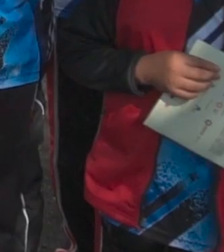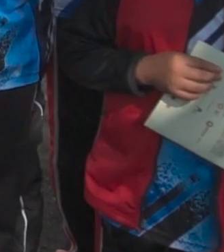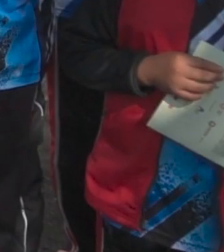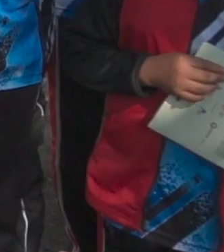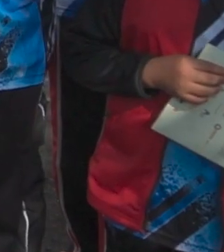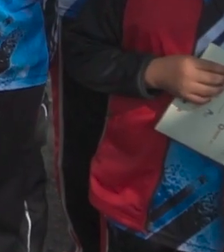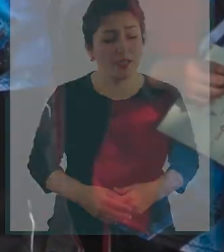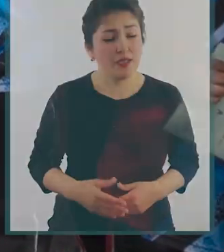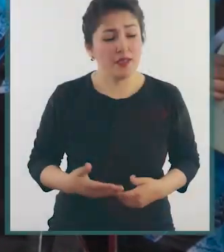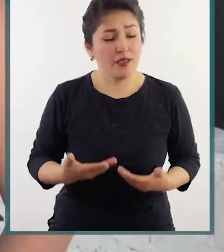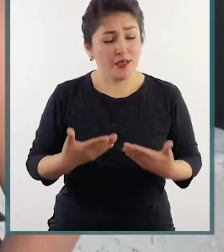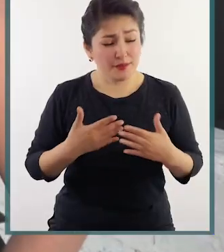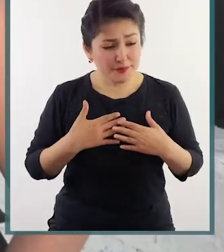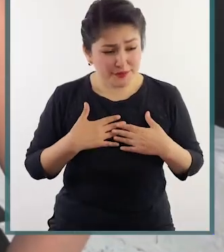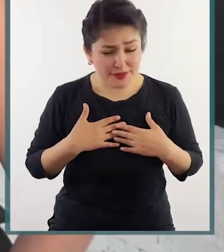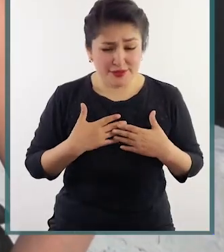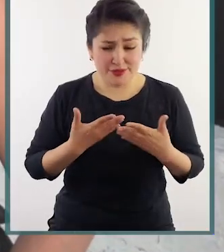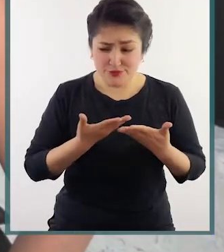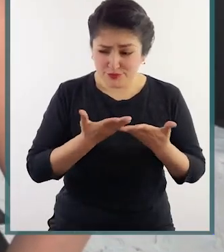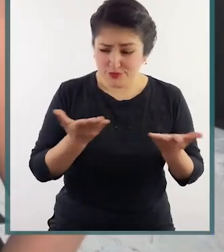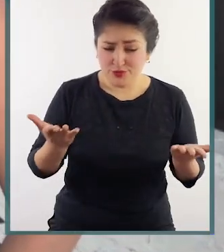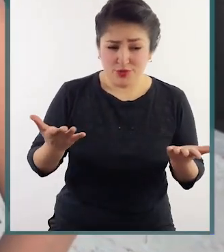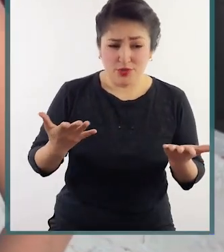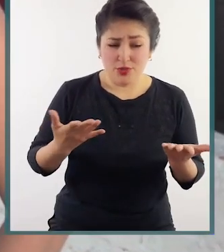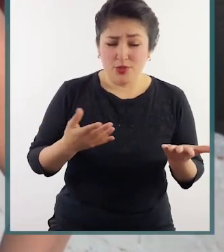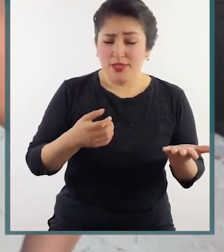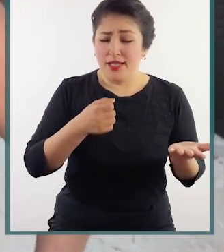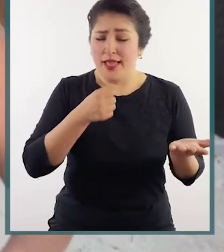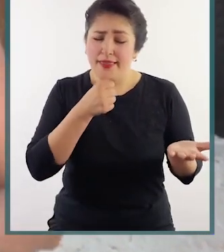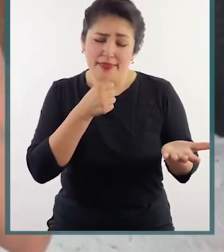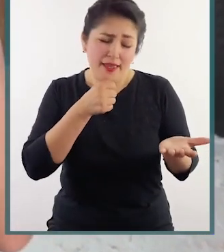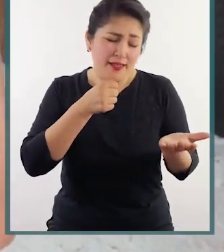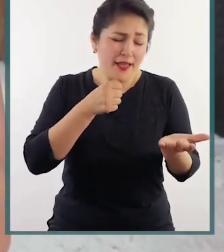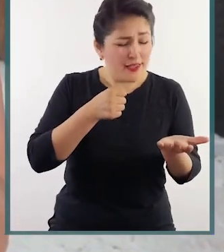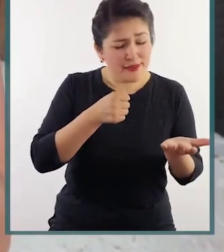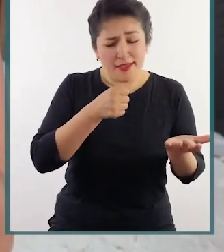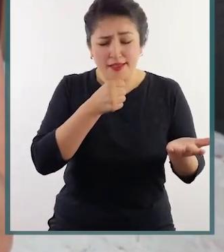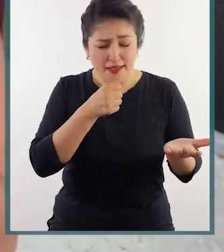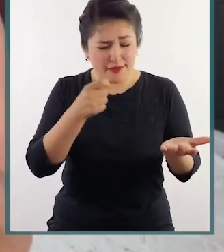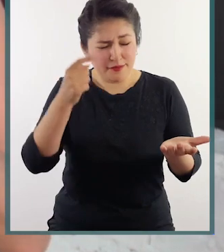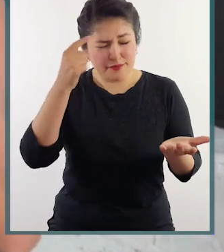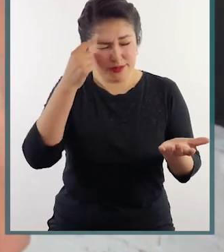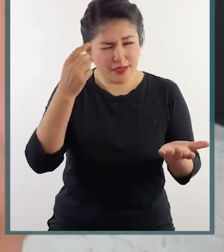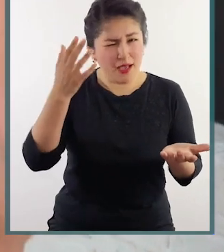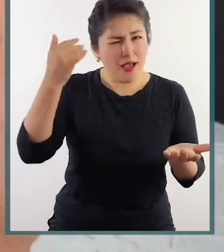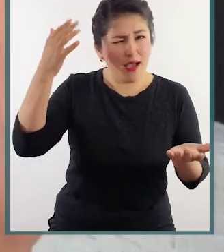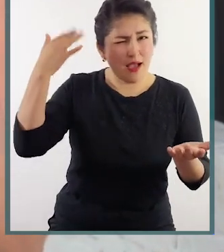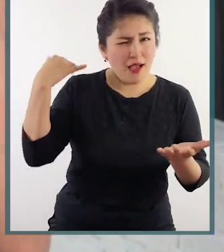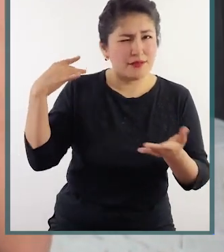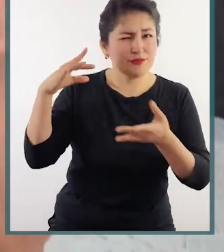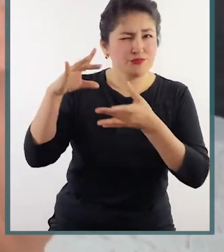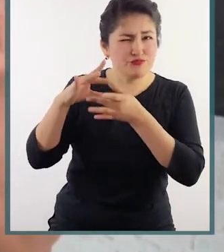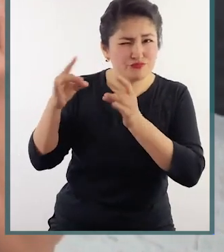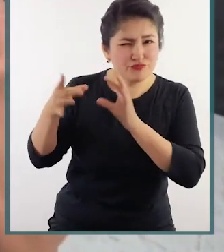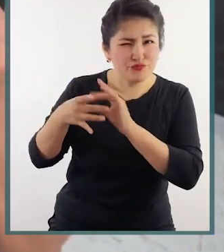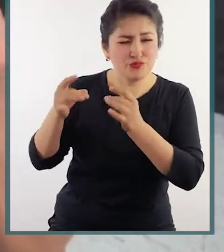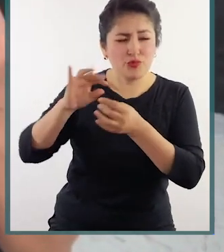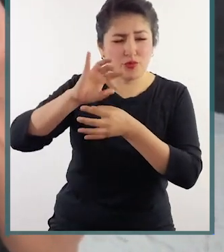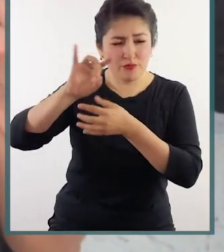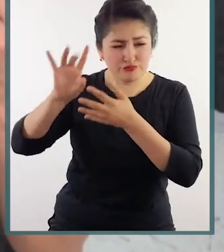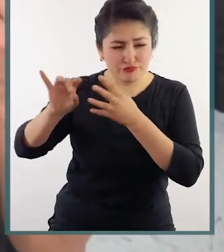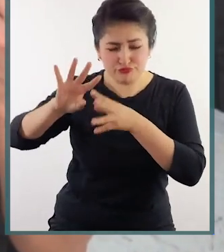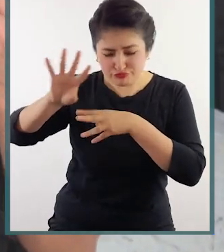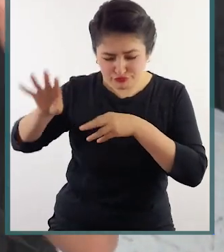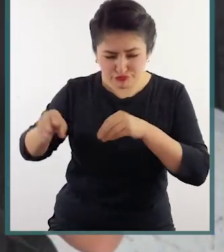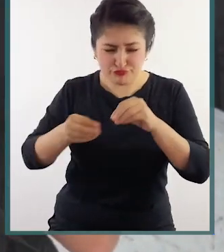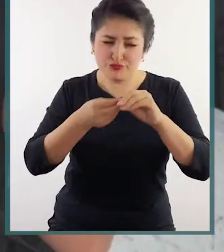Para nosotros es una tradición cantar y poner en el canto las memorias, la sabiduría, los saberes y también